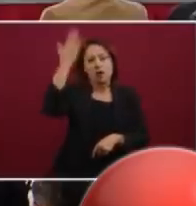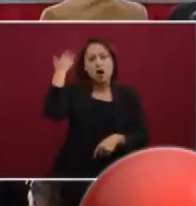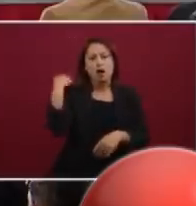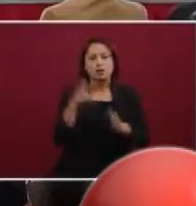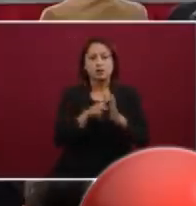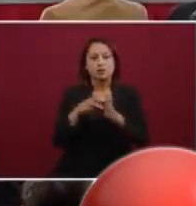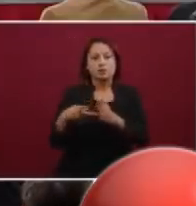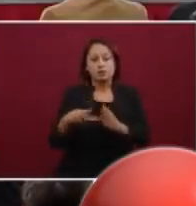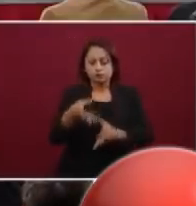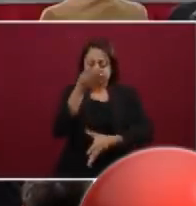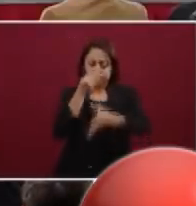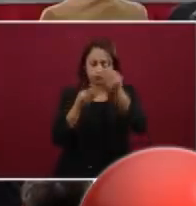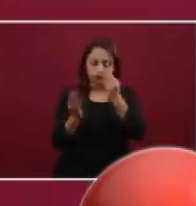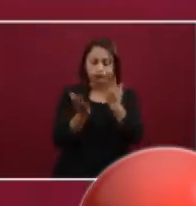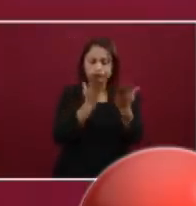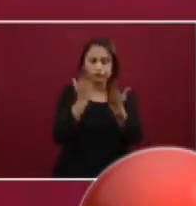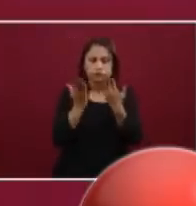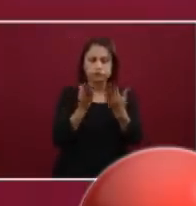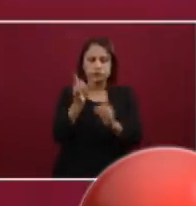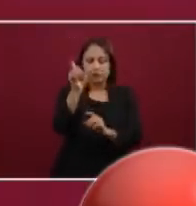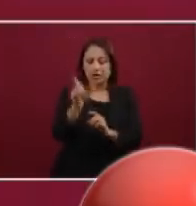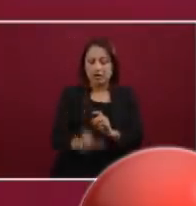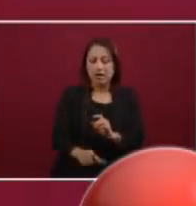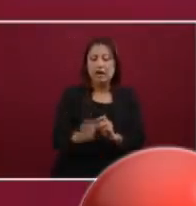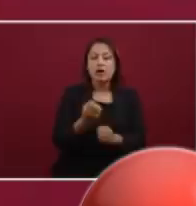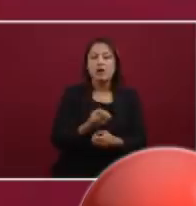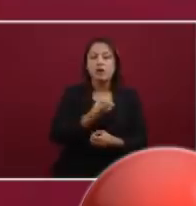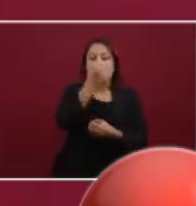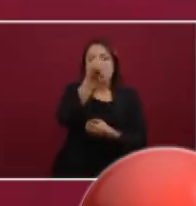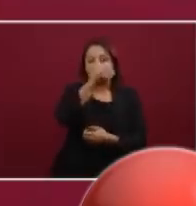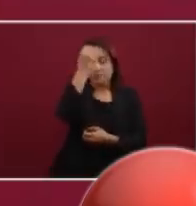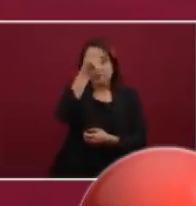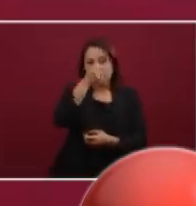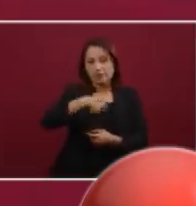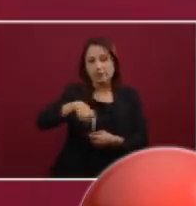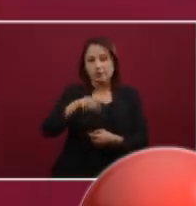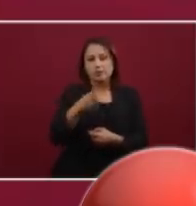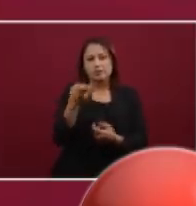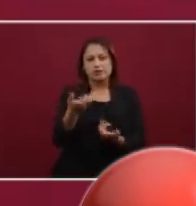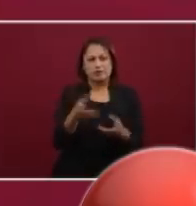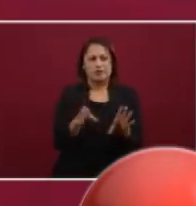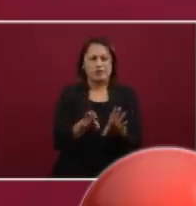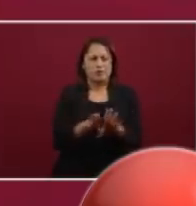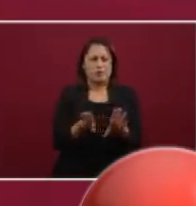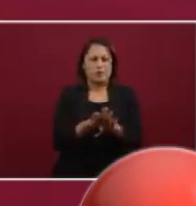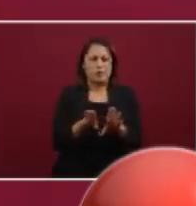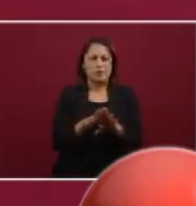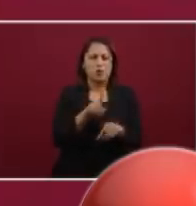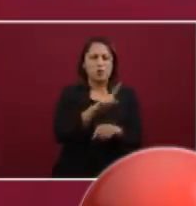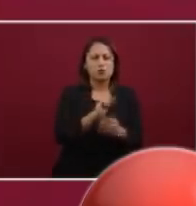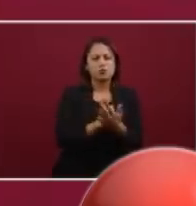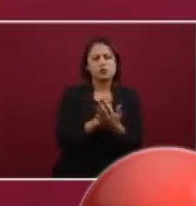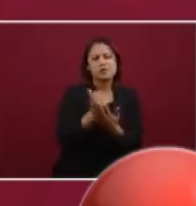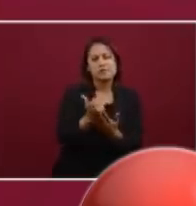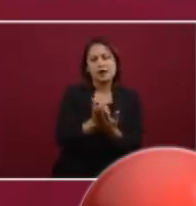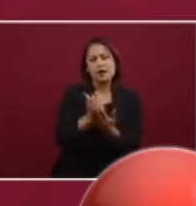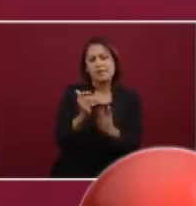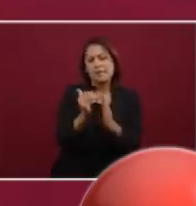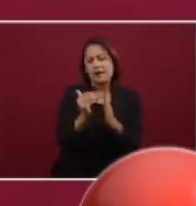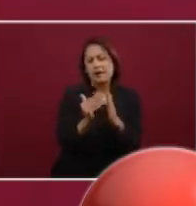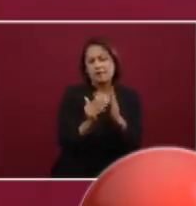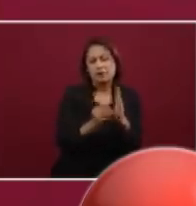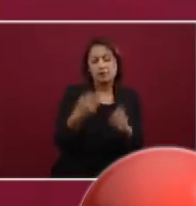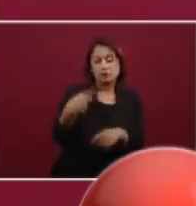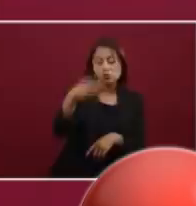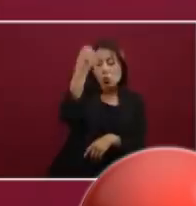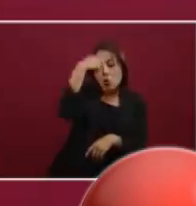que columna pues es un artículo de opinión, es un editorial. Imagínese usted que se le paga millones de pesos a un columnista para emitir una